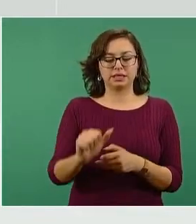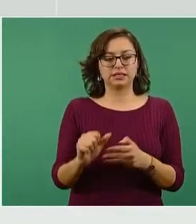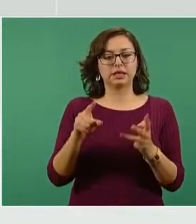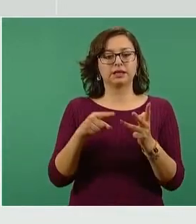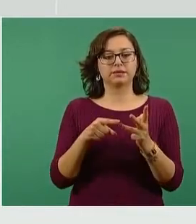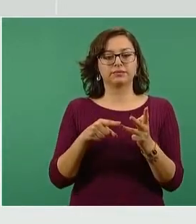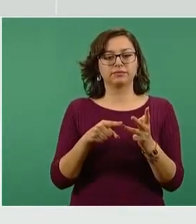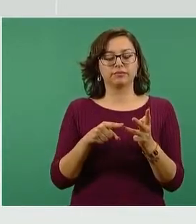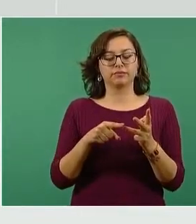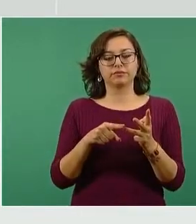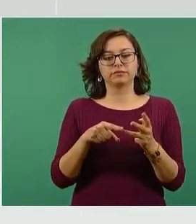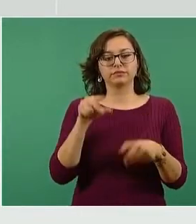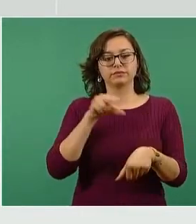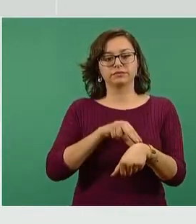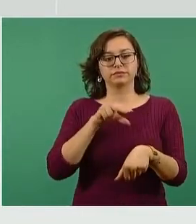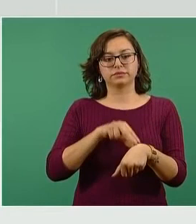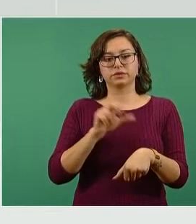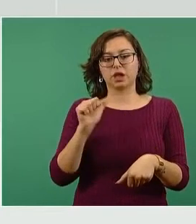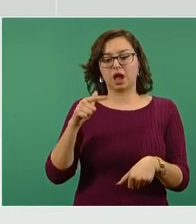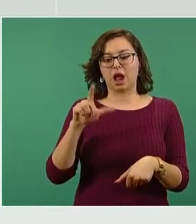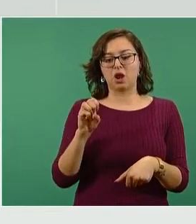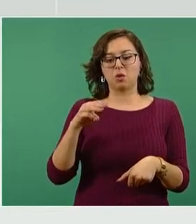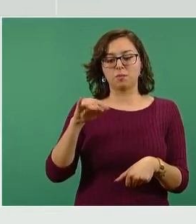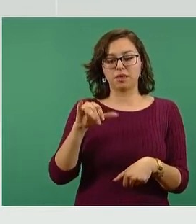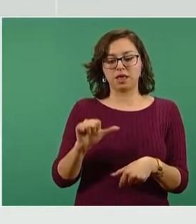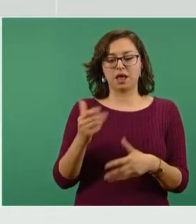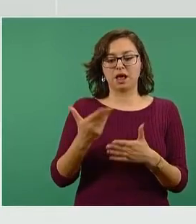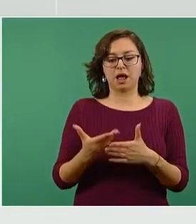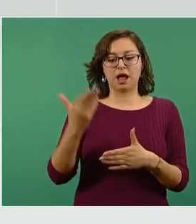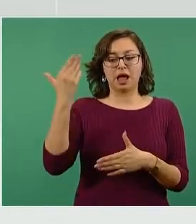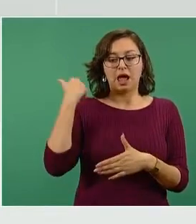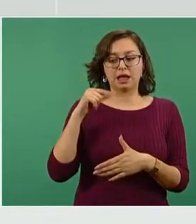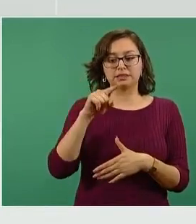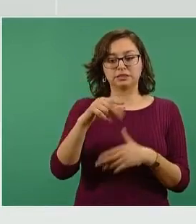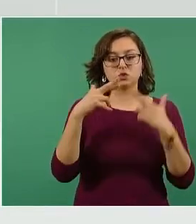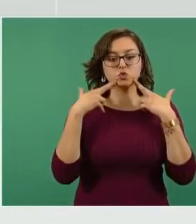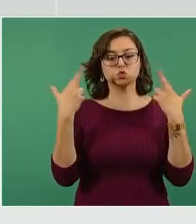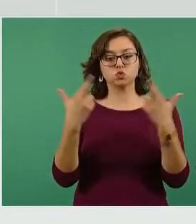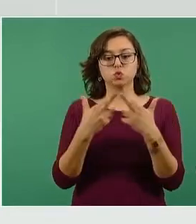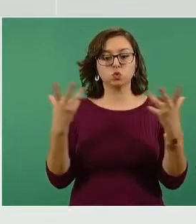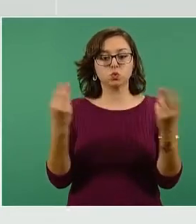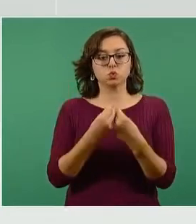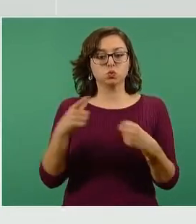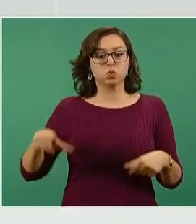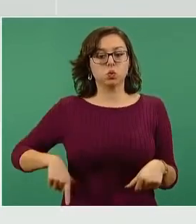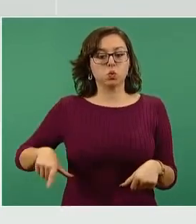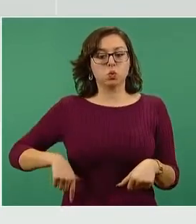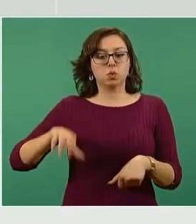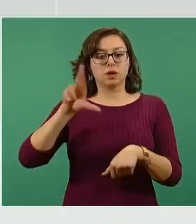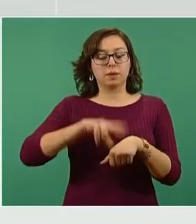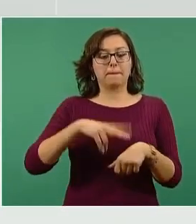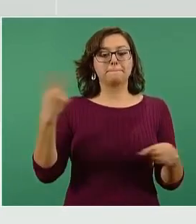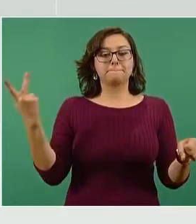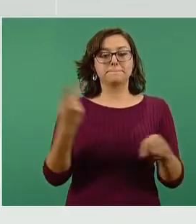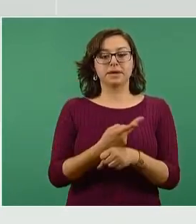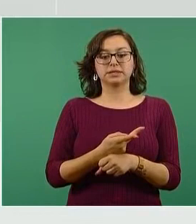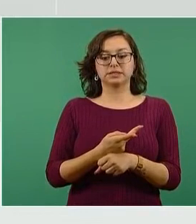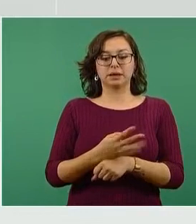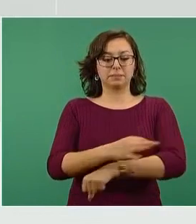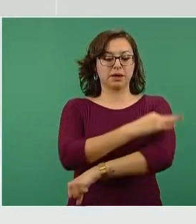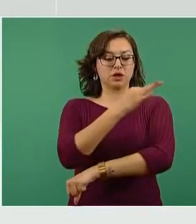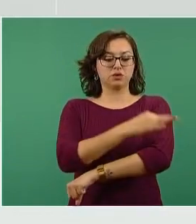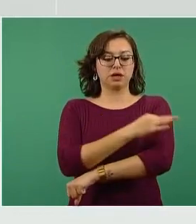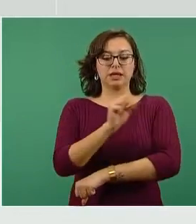doctor José Luis Alumía había dicho en una reunión con gobernadores que la vacuna de Sinovac no